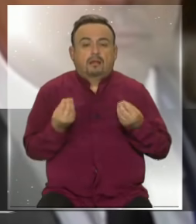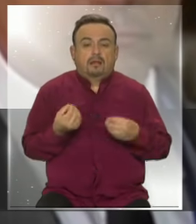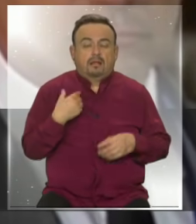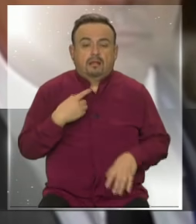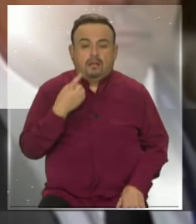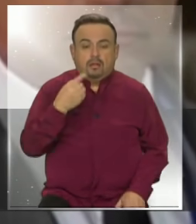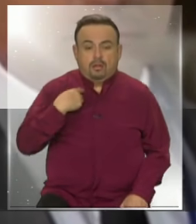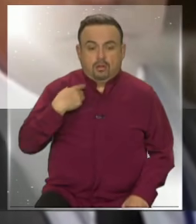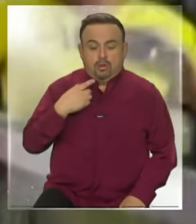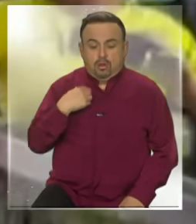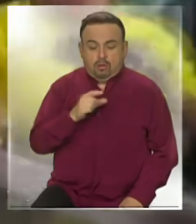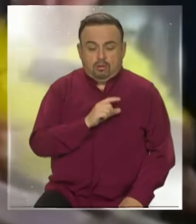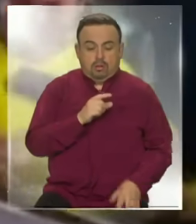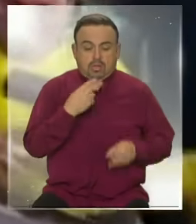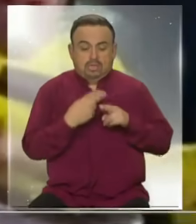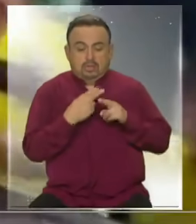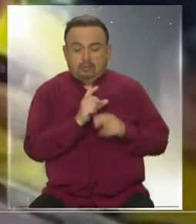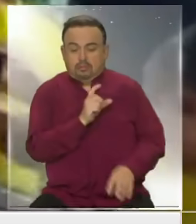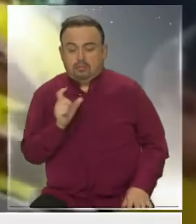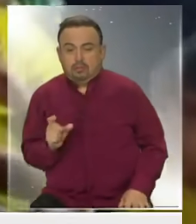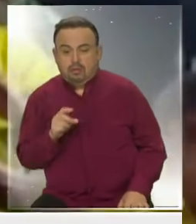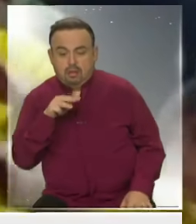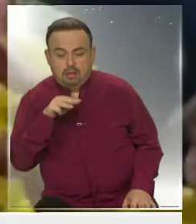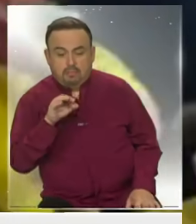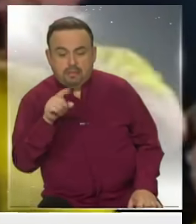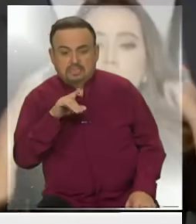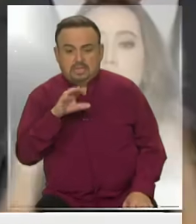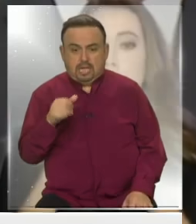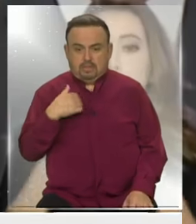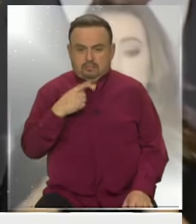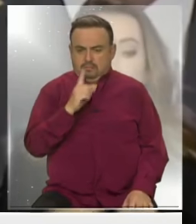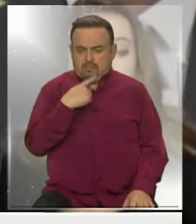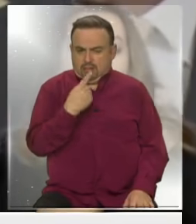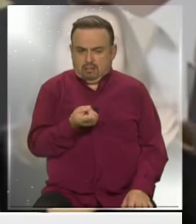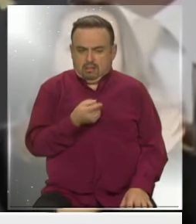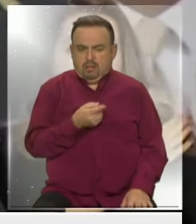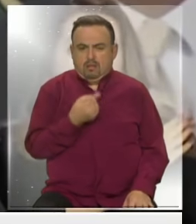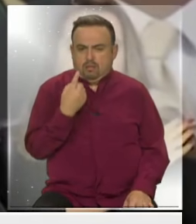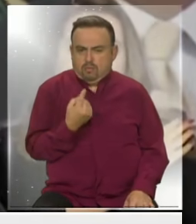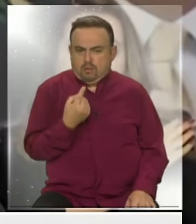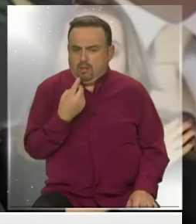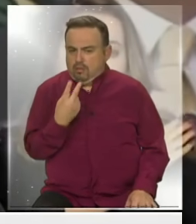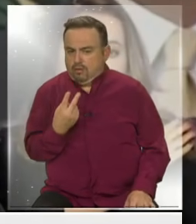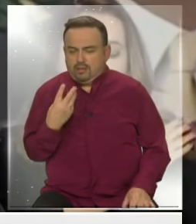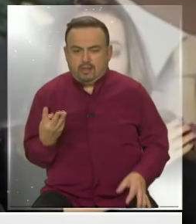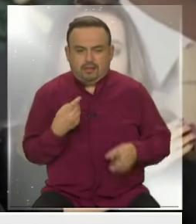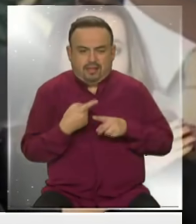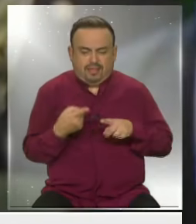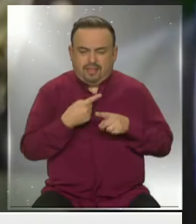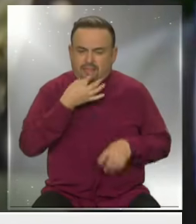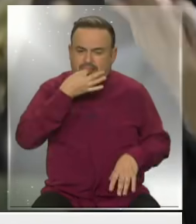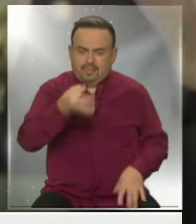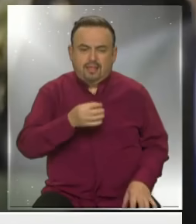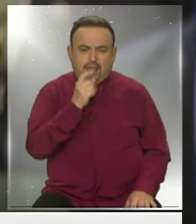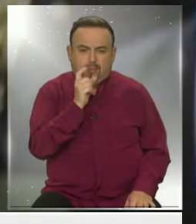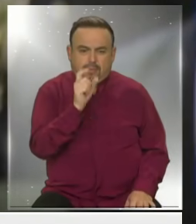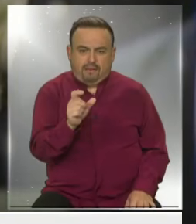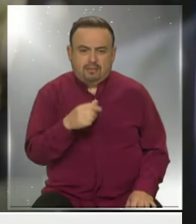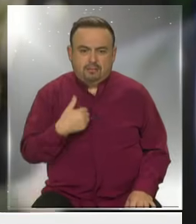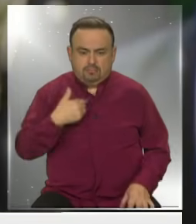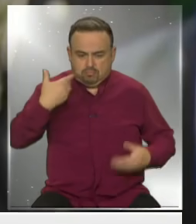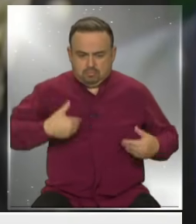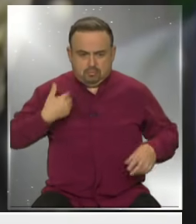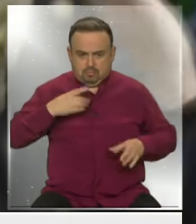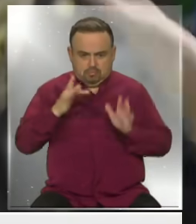sou Messias, mas não faço milagre. No ha sido ni una, ni dos, ni tres veces. Han sido más de una decena de frases como estas,